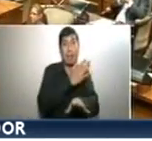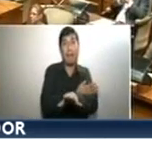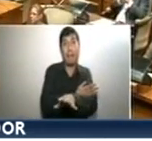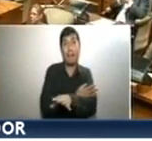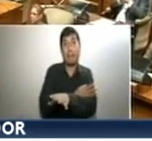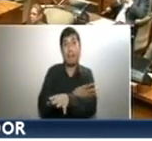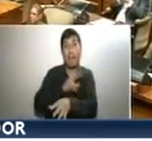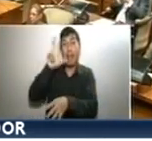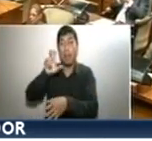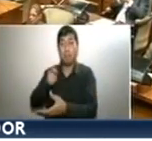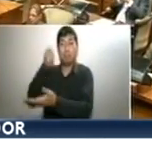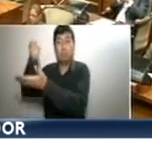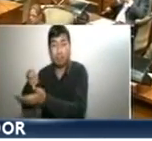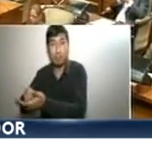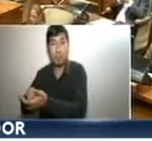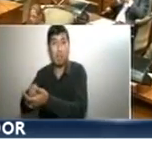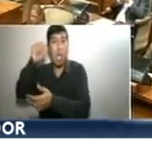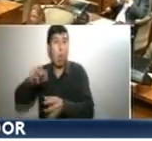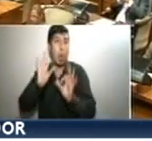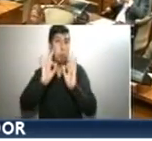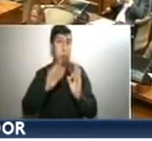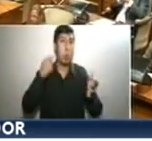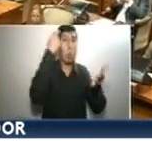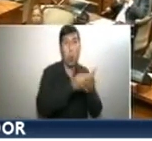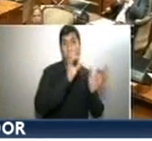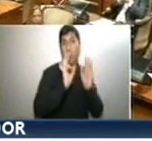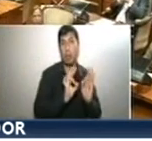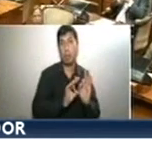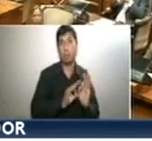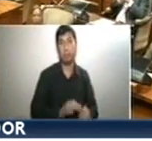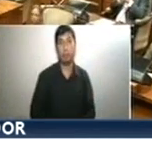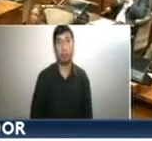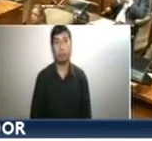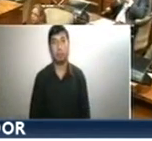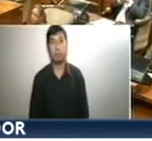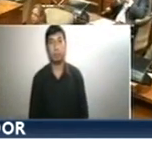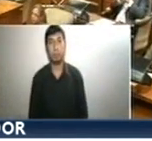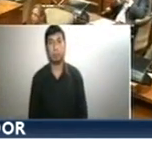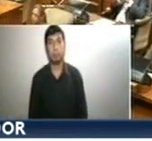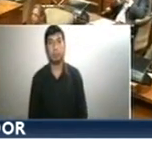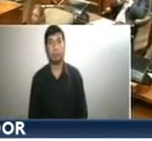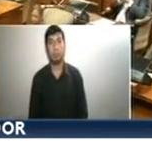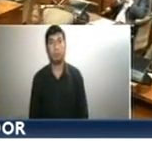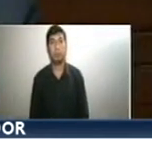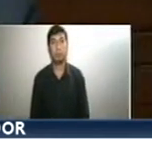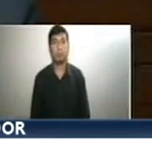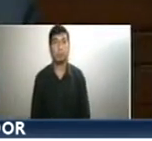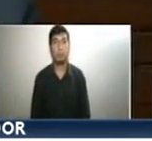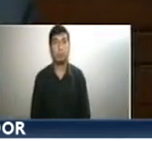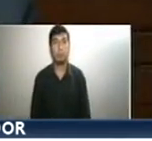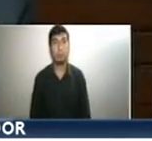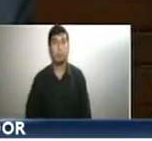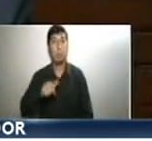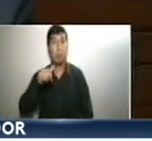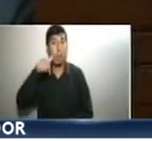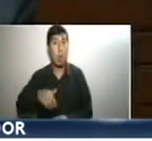fideicomiso claro lindo negocio ni cuento ni les cuento a quién ni les cuento a quién le hemos alquilado